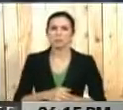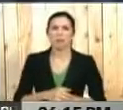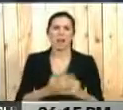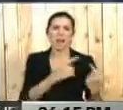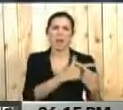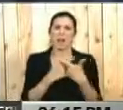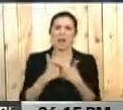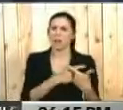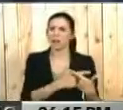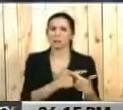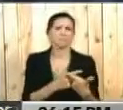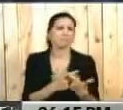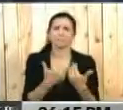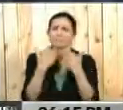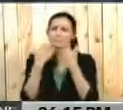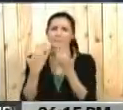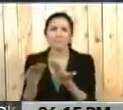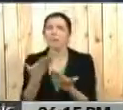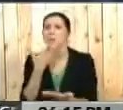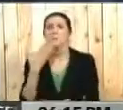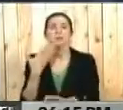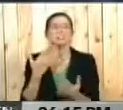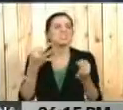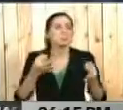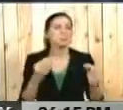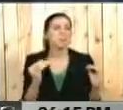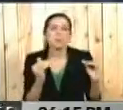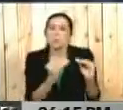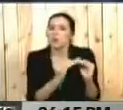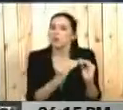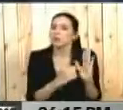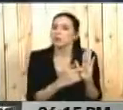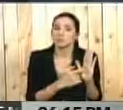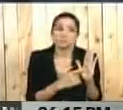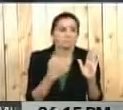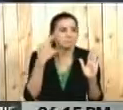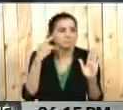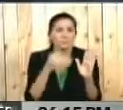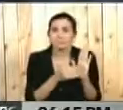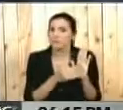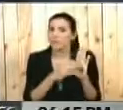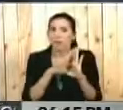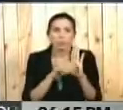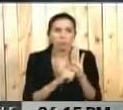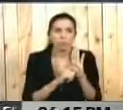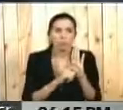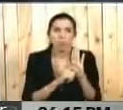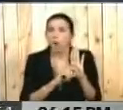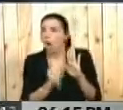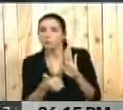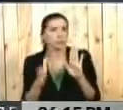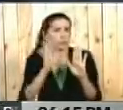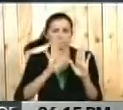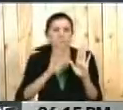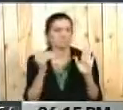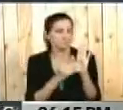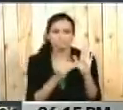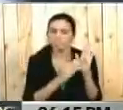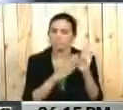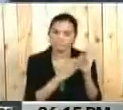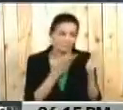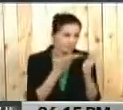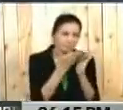inútiles. Yo prefiero, en el ámbito de la Constitución, que es la mayor fuente de legitimidad y de